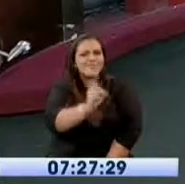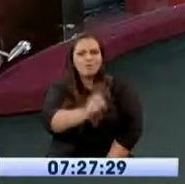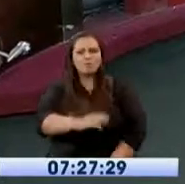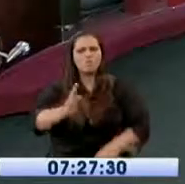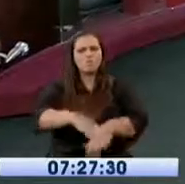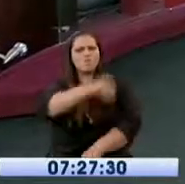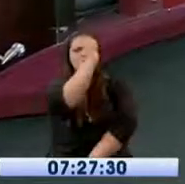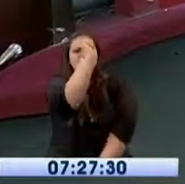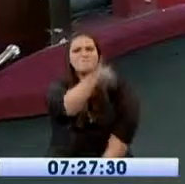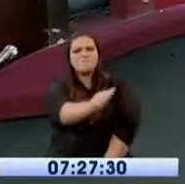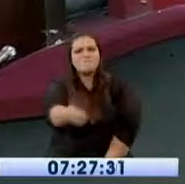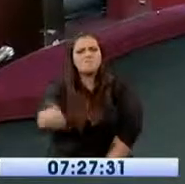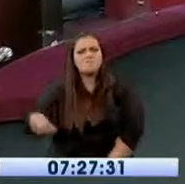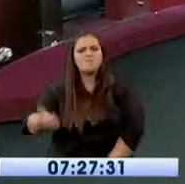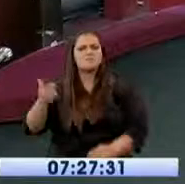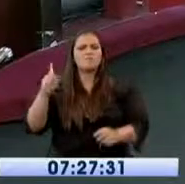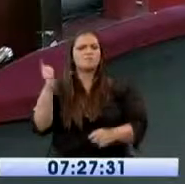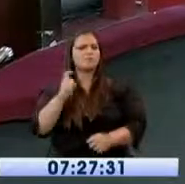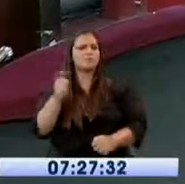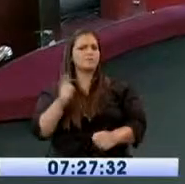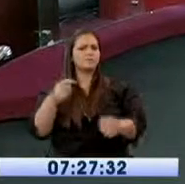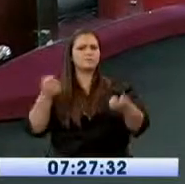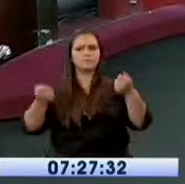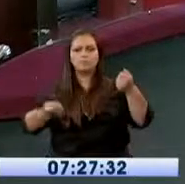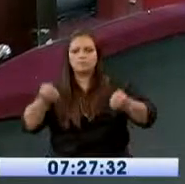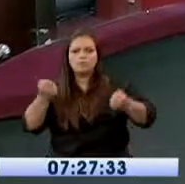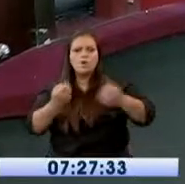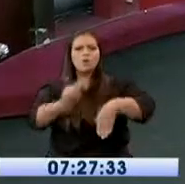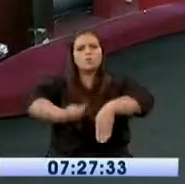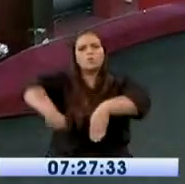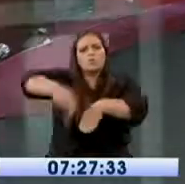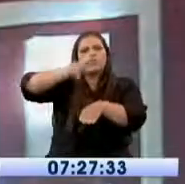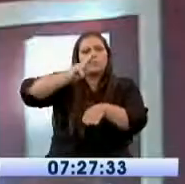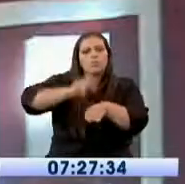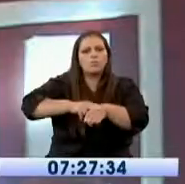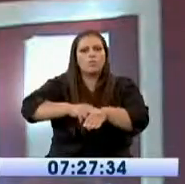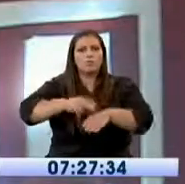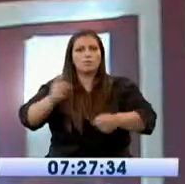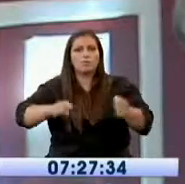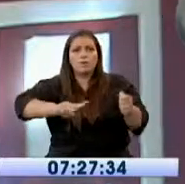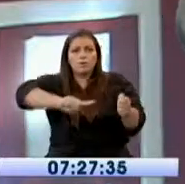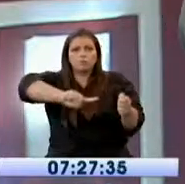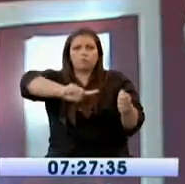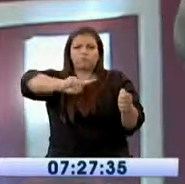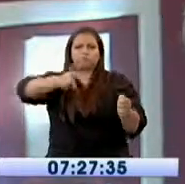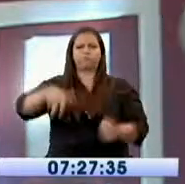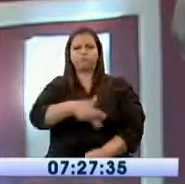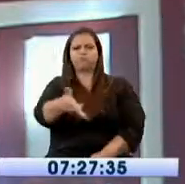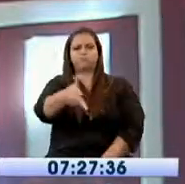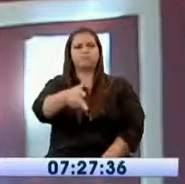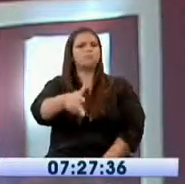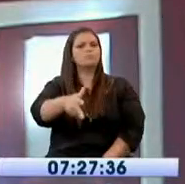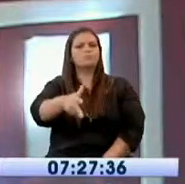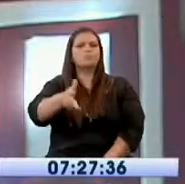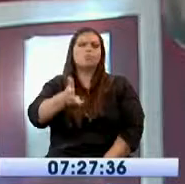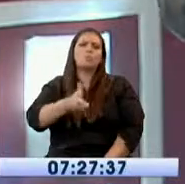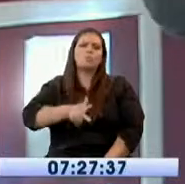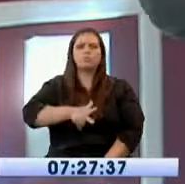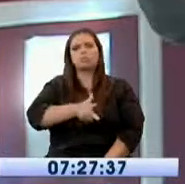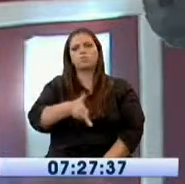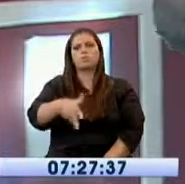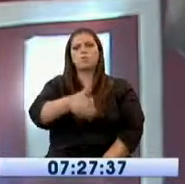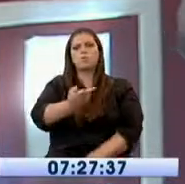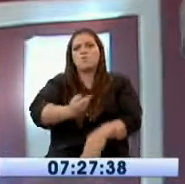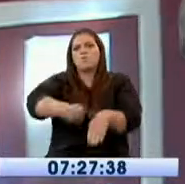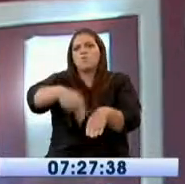por favor, moderemos la velocidad, tomemos más precauciones, tomemos vías que no sean muy transitadas, pero nos